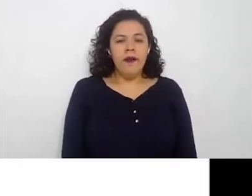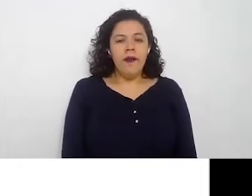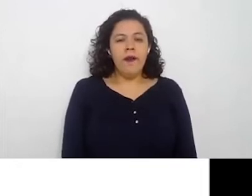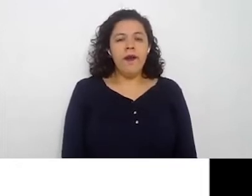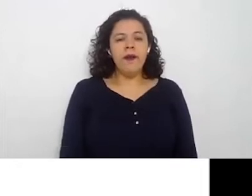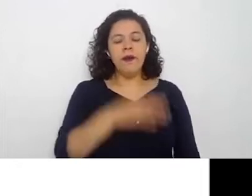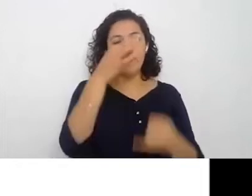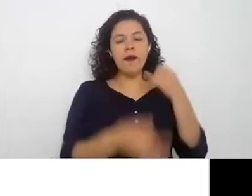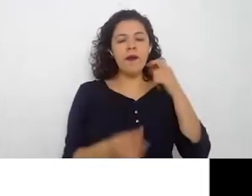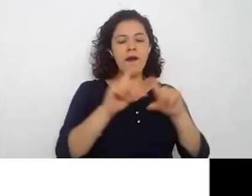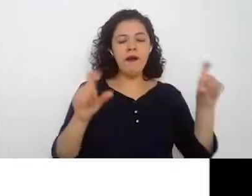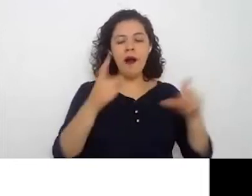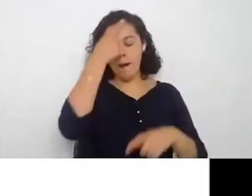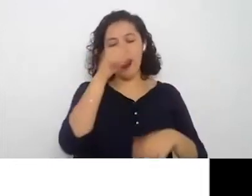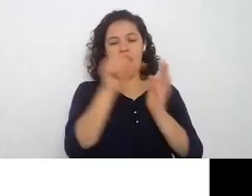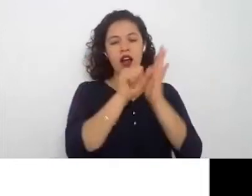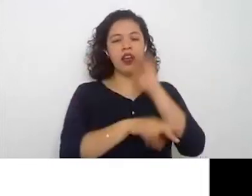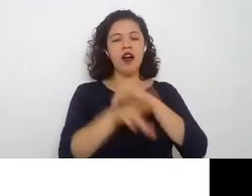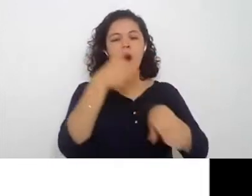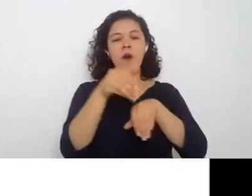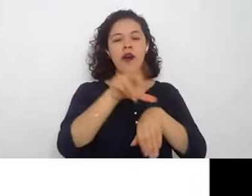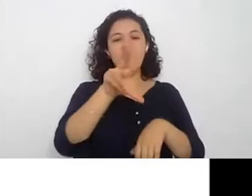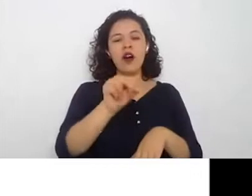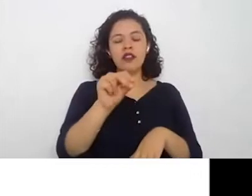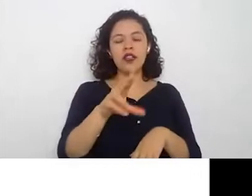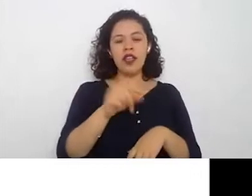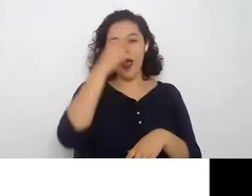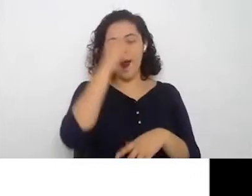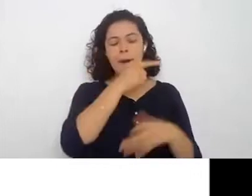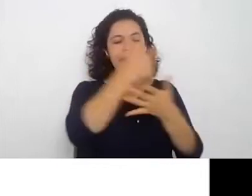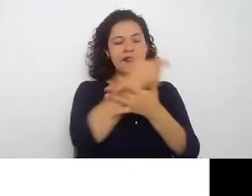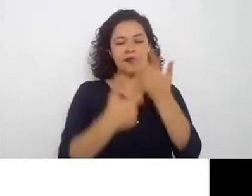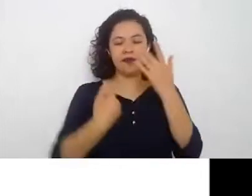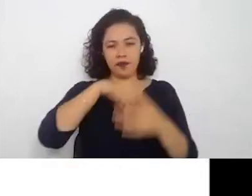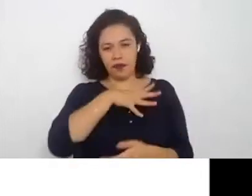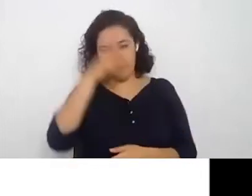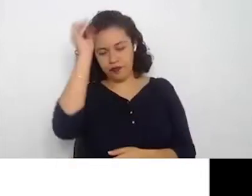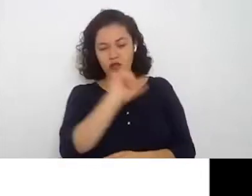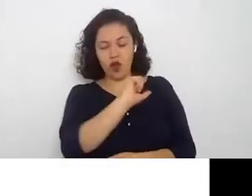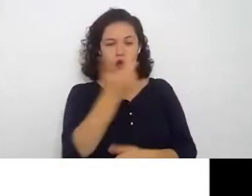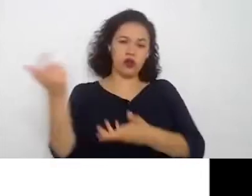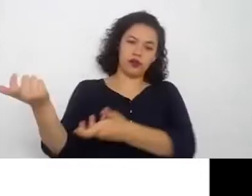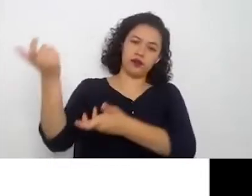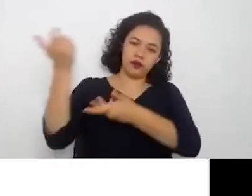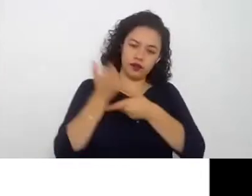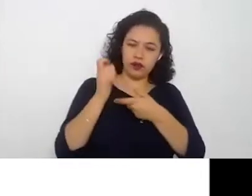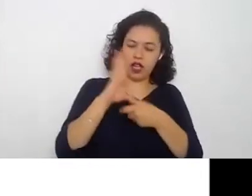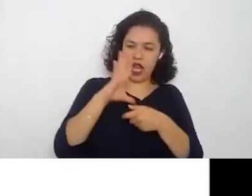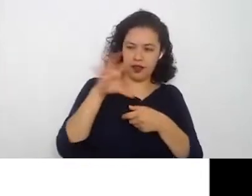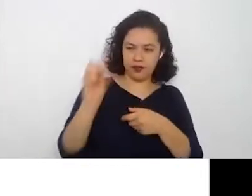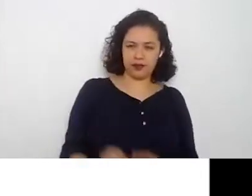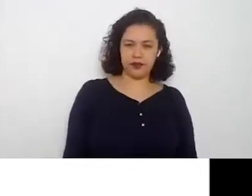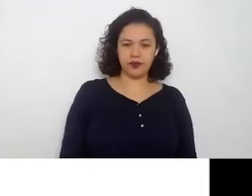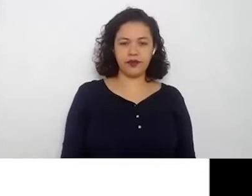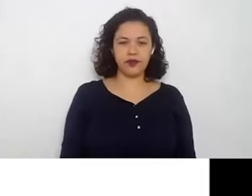artículo 80 es por la cuenta o el concepto que tenemos de otros ingresos obtenidos. Aquí en